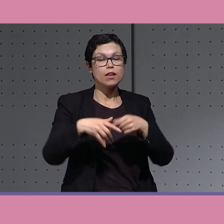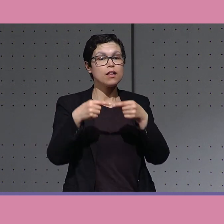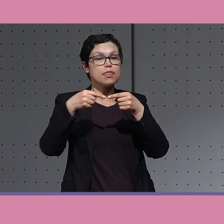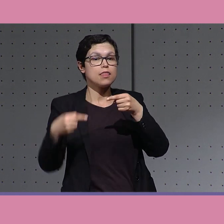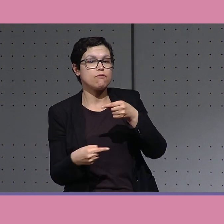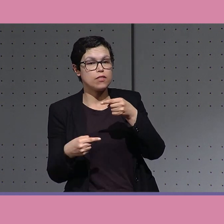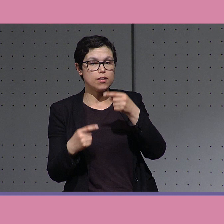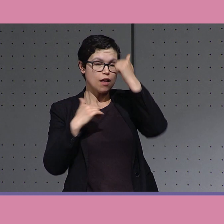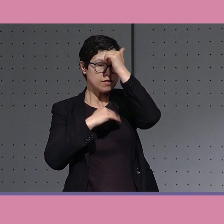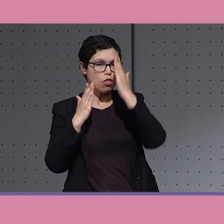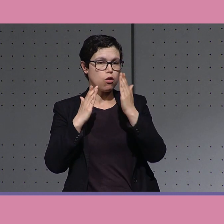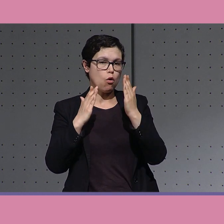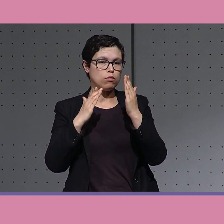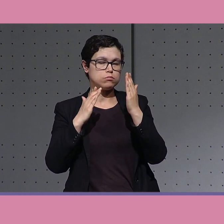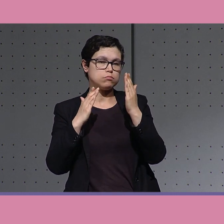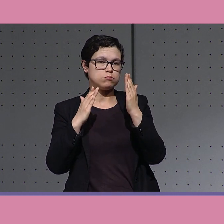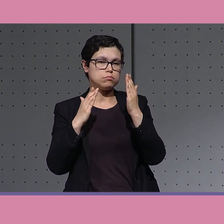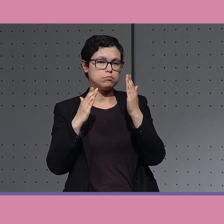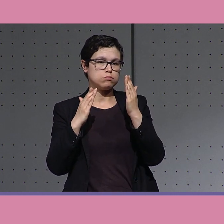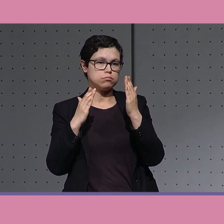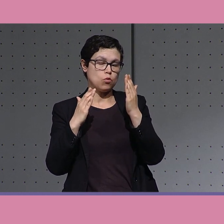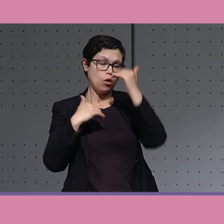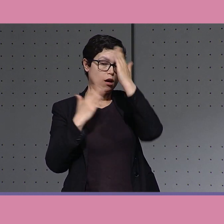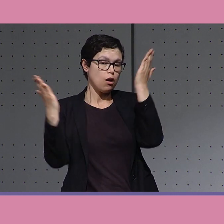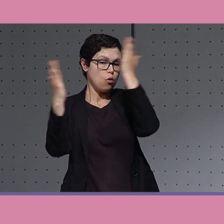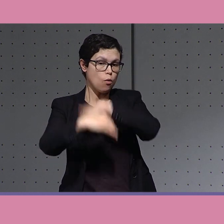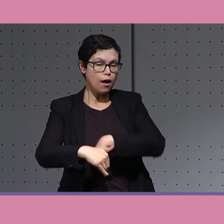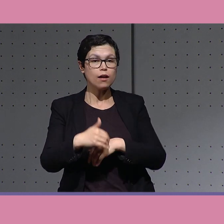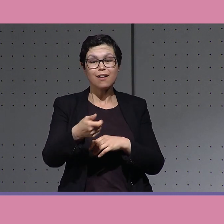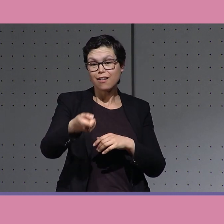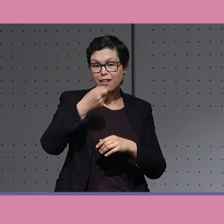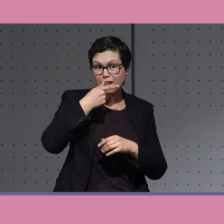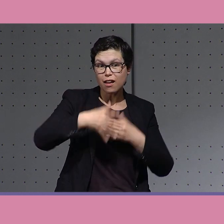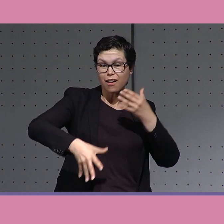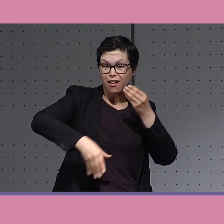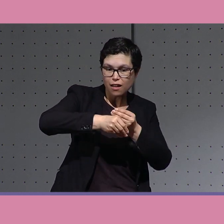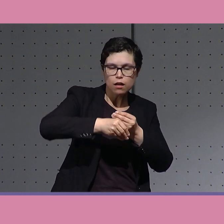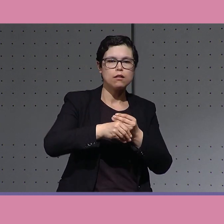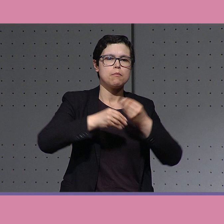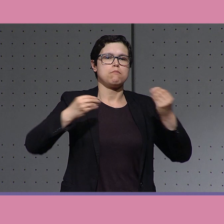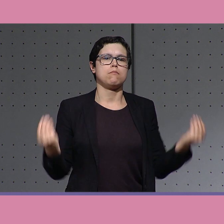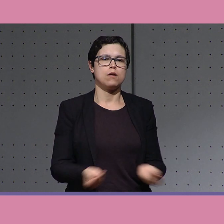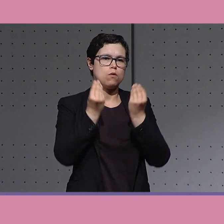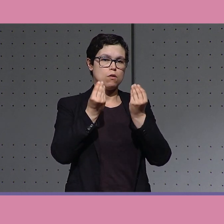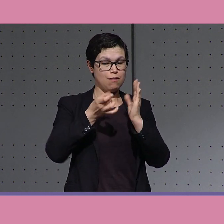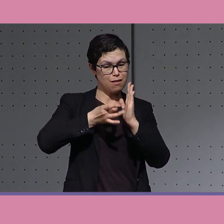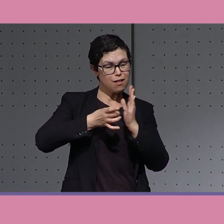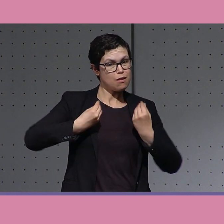niños que tienen un trastorno de espectro de autismo mejora mucha sintomatología y hace pues, la calidad de vida mucho